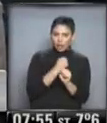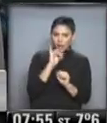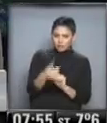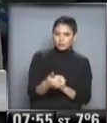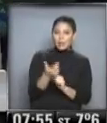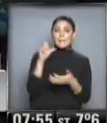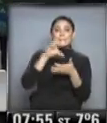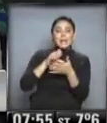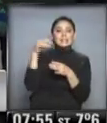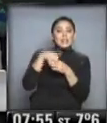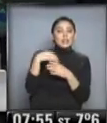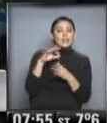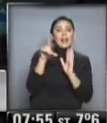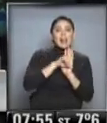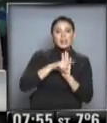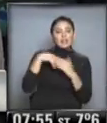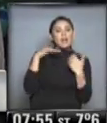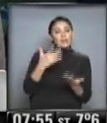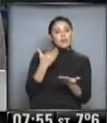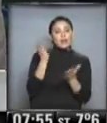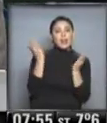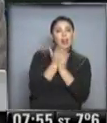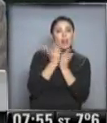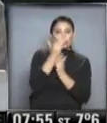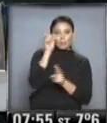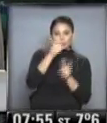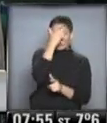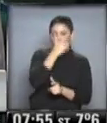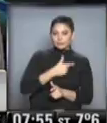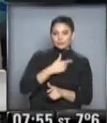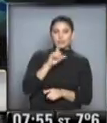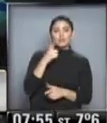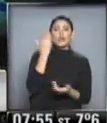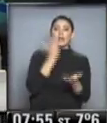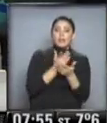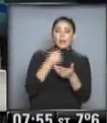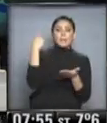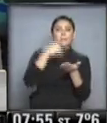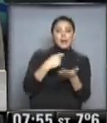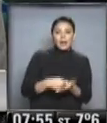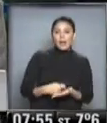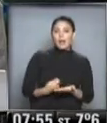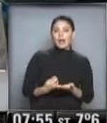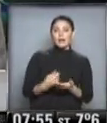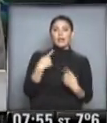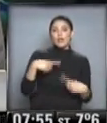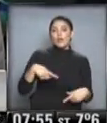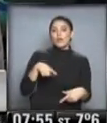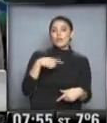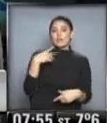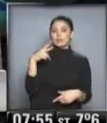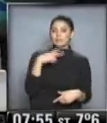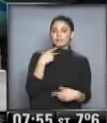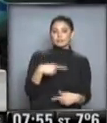en sus países leyes que favorezcan la producción de libros para ciegos sin que se tenga que estar gestionando derechos, pagando derechos y cuestiones burocráticas